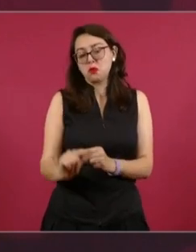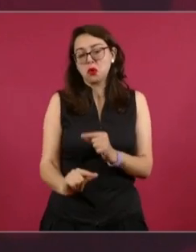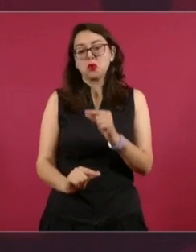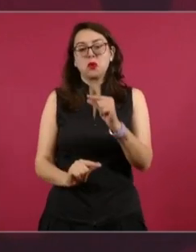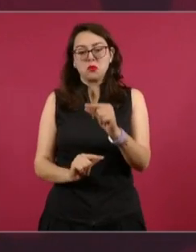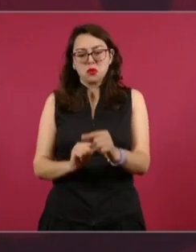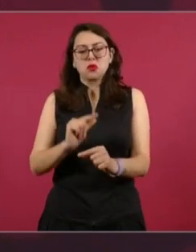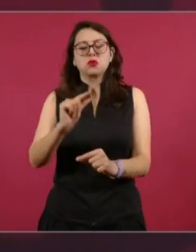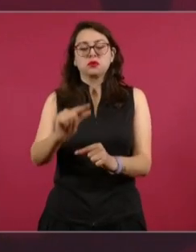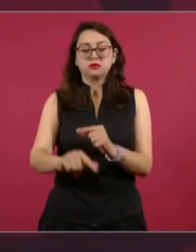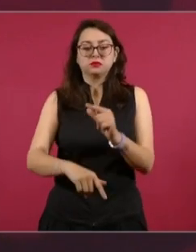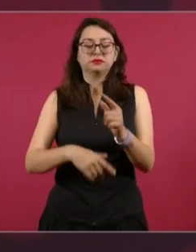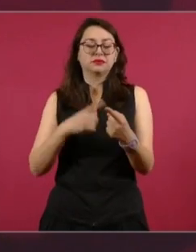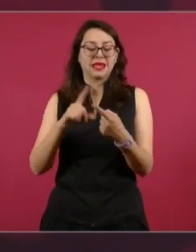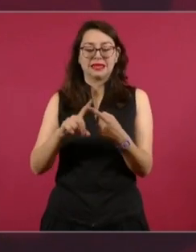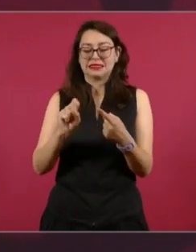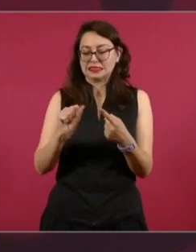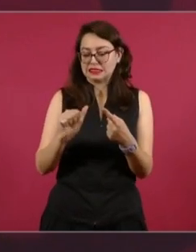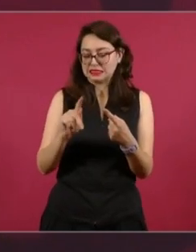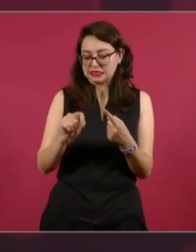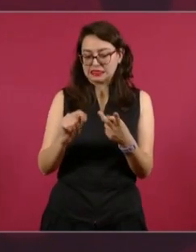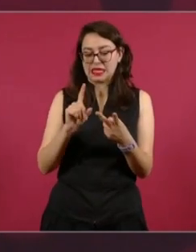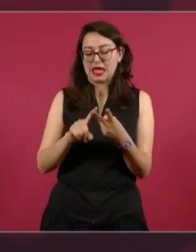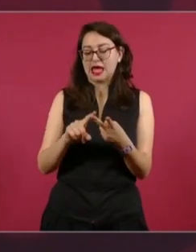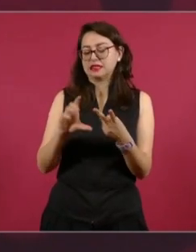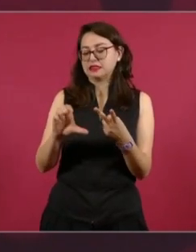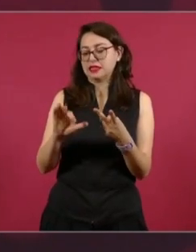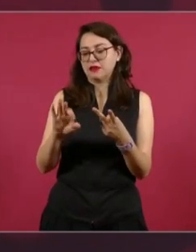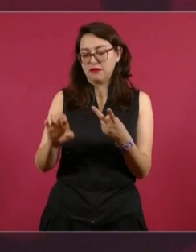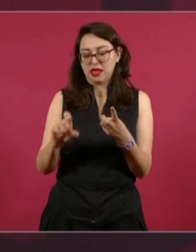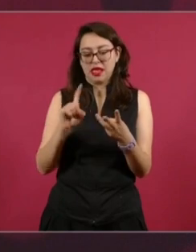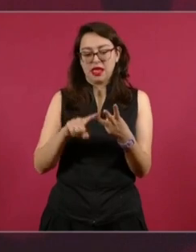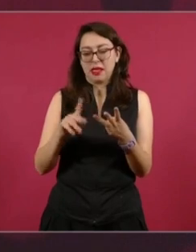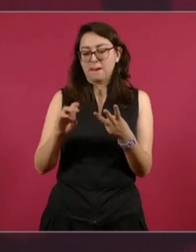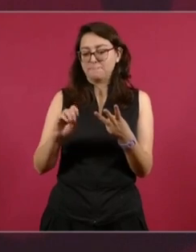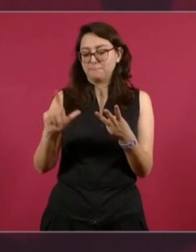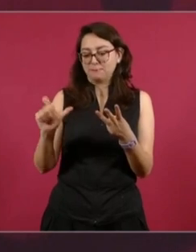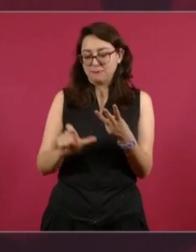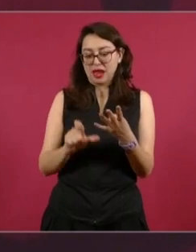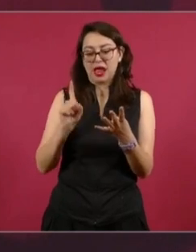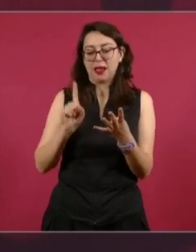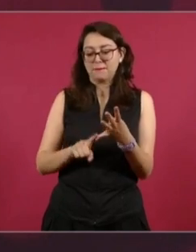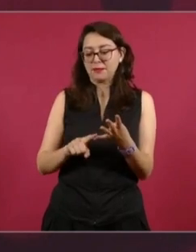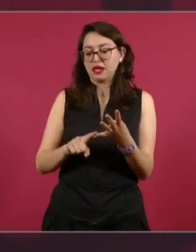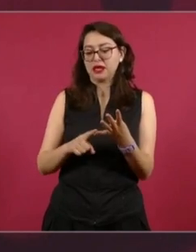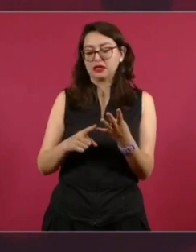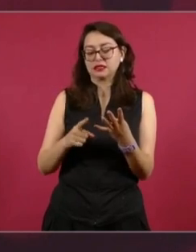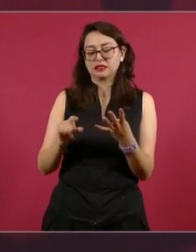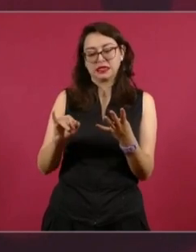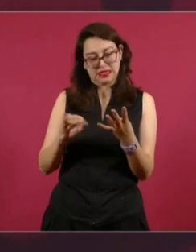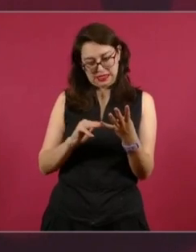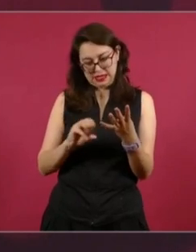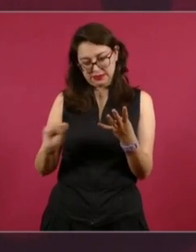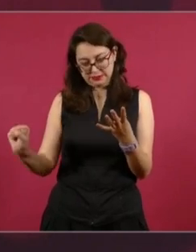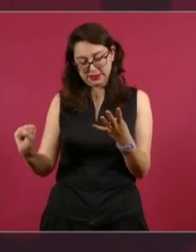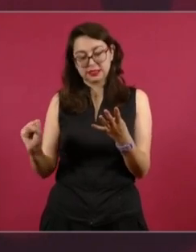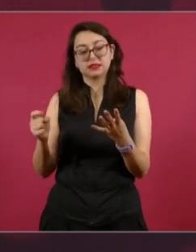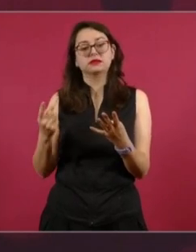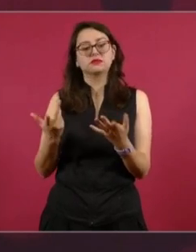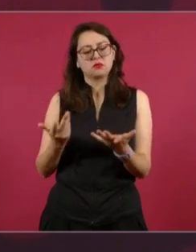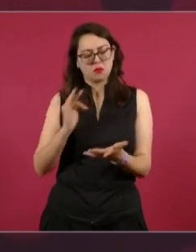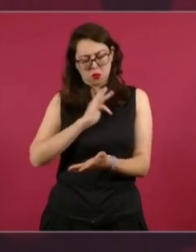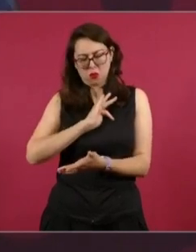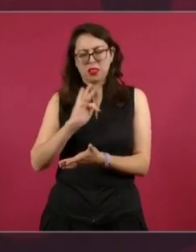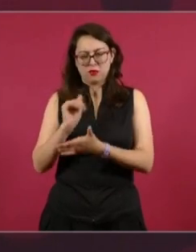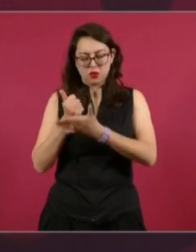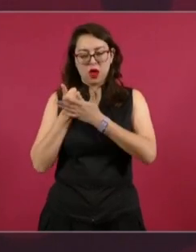al SAT, Comisión Federal, Pemex, hacer los trámites en el seguro.